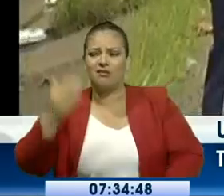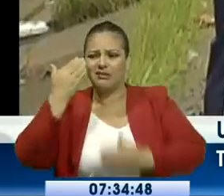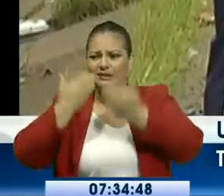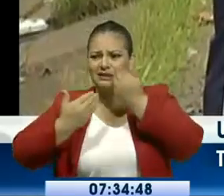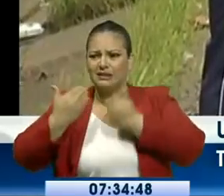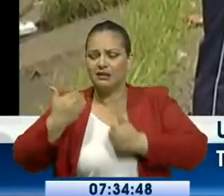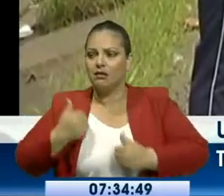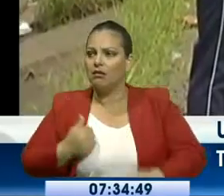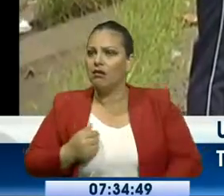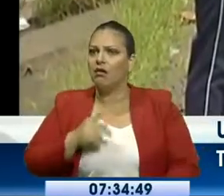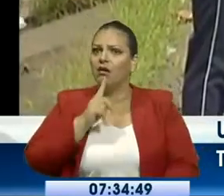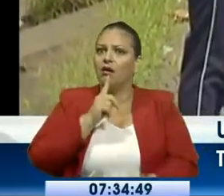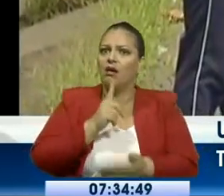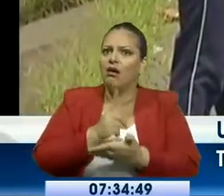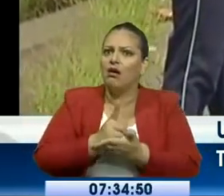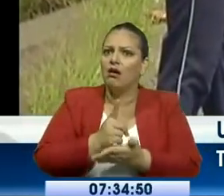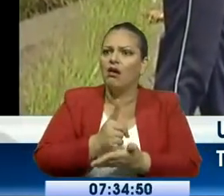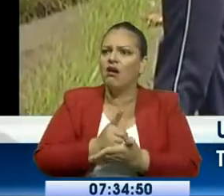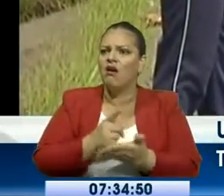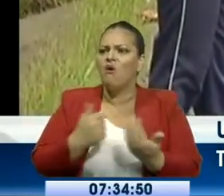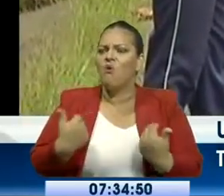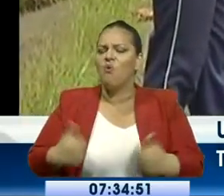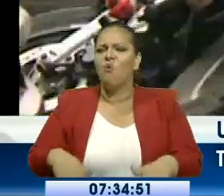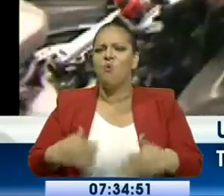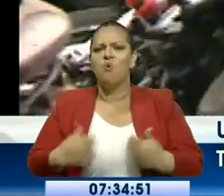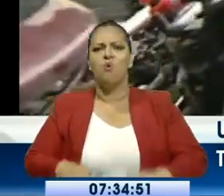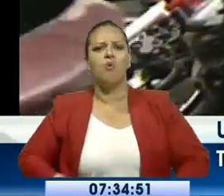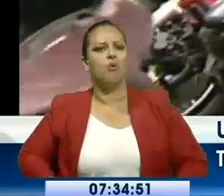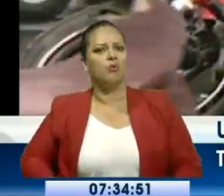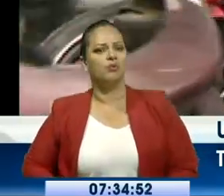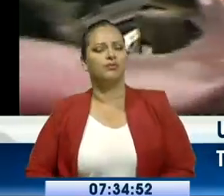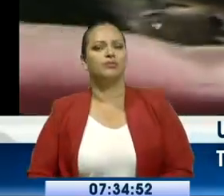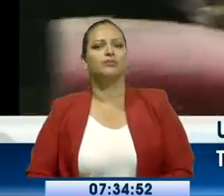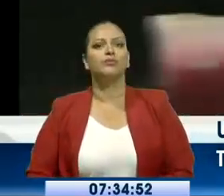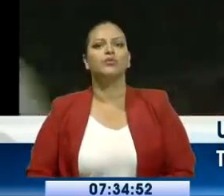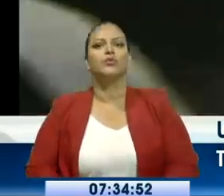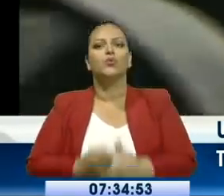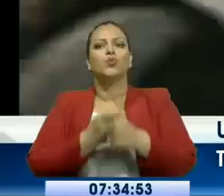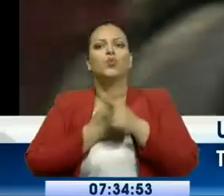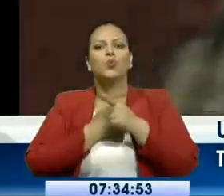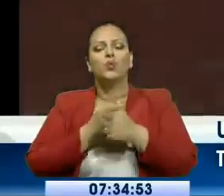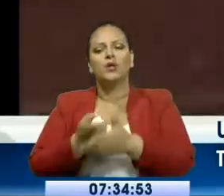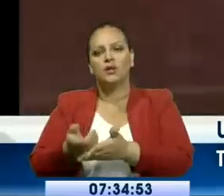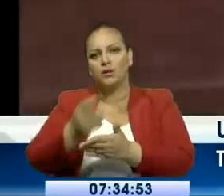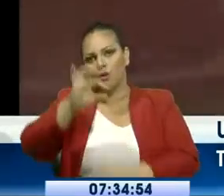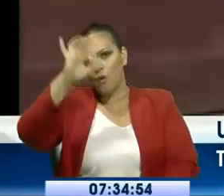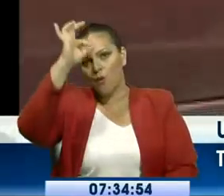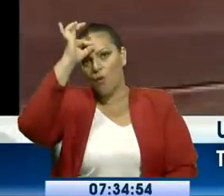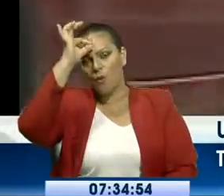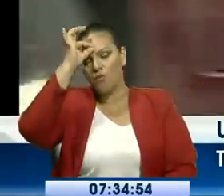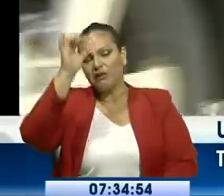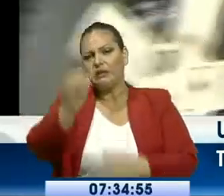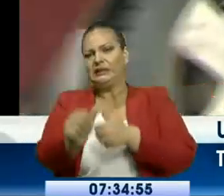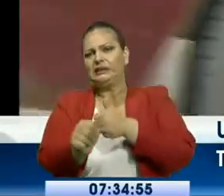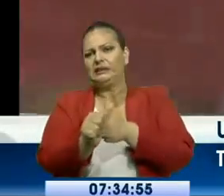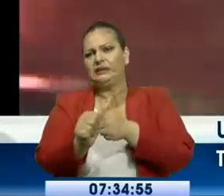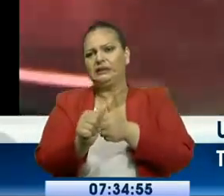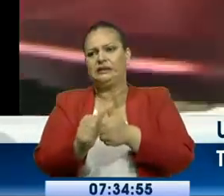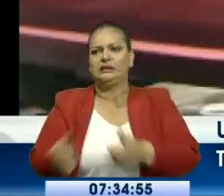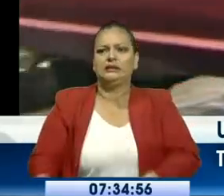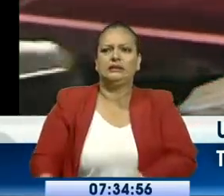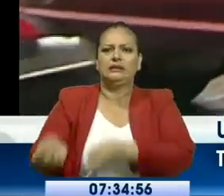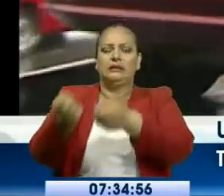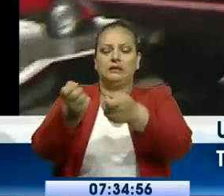Una persona que resultó con serias heridas fue trasladada a un hospital cercano. Los dos conductores del auto y de la